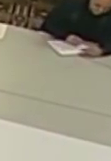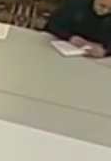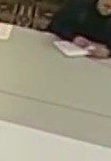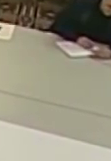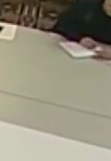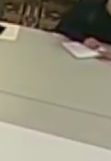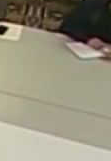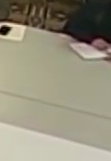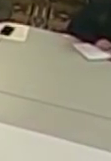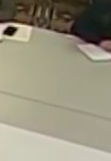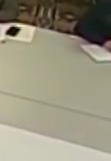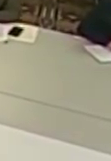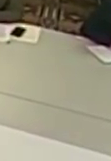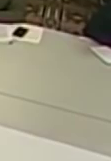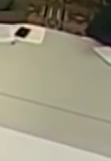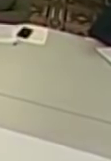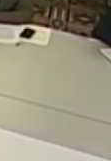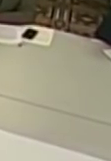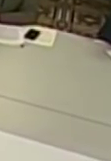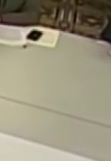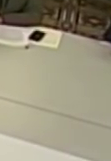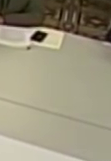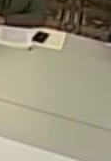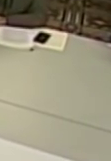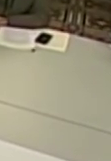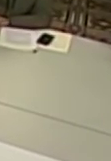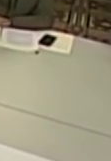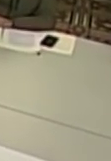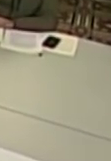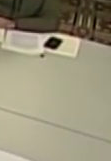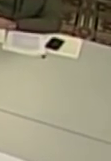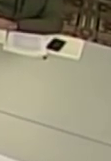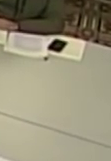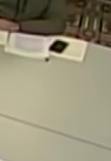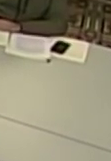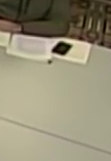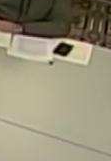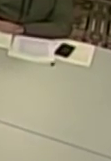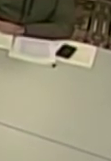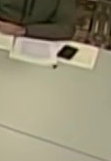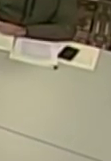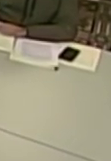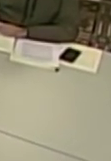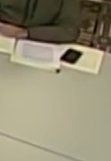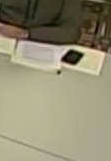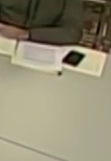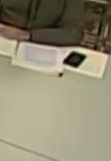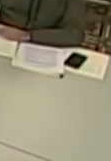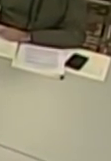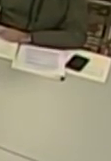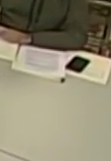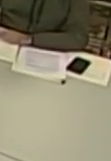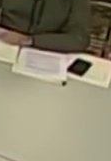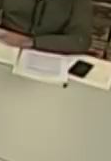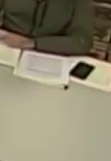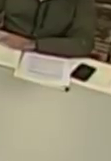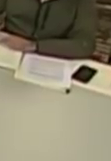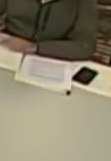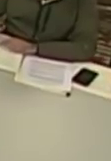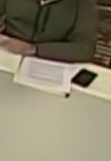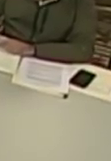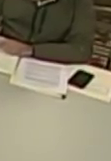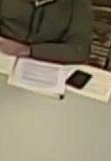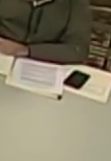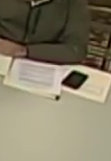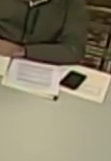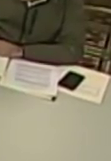Siempre me gusta los viernes dedicárselo al trabajo económico. Toda la semana en general se le dedica